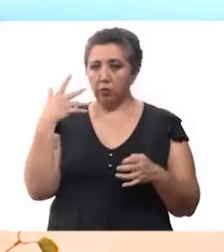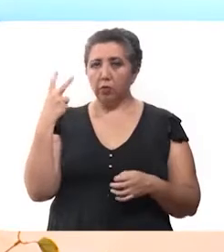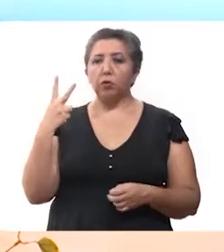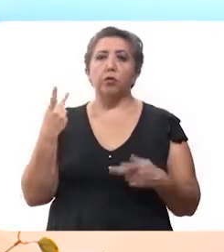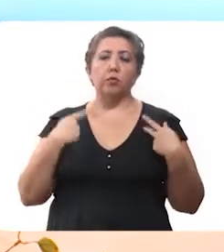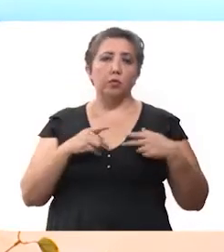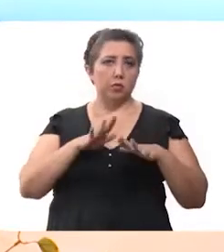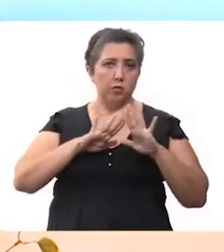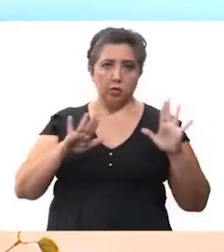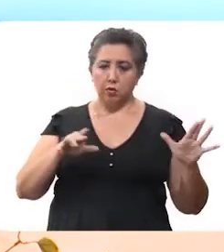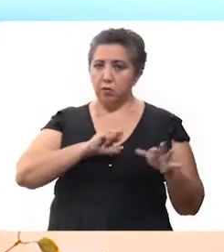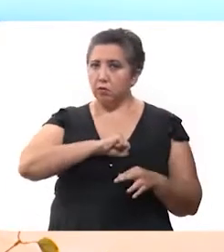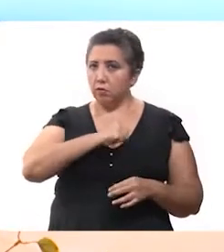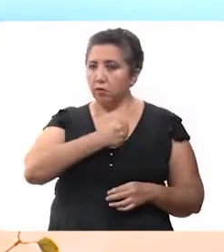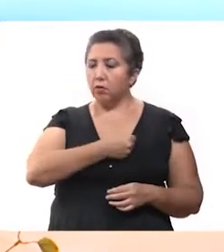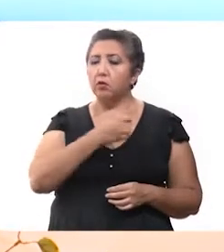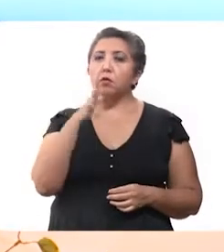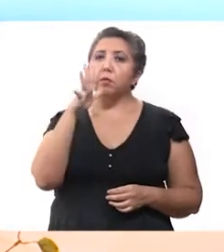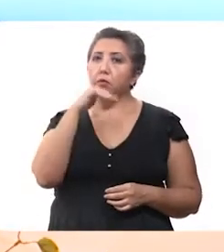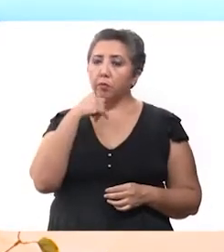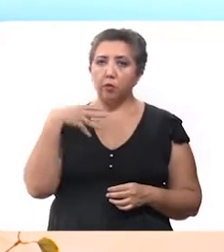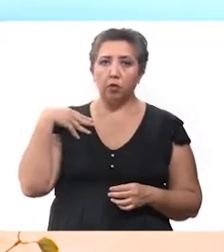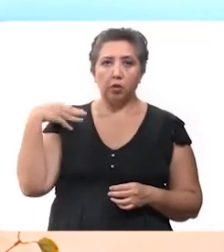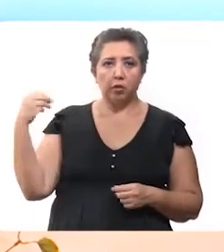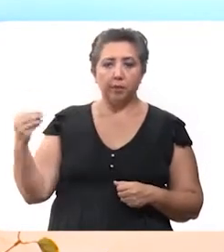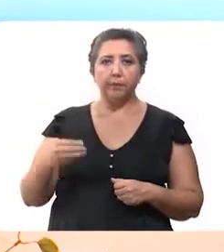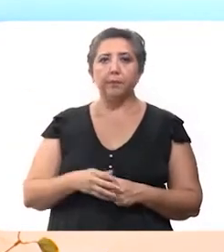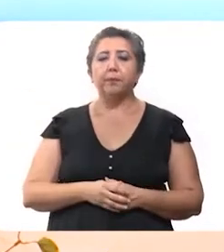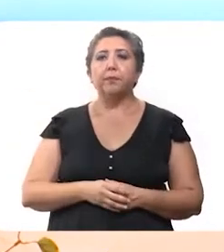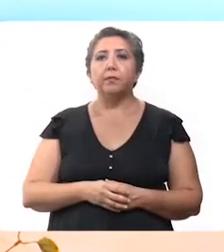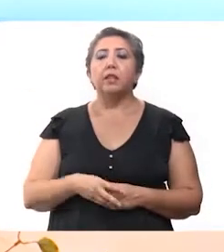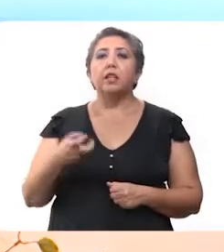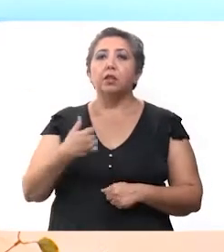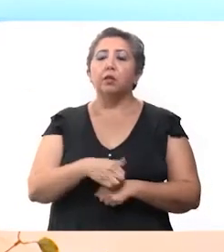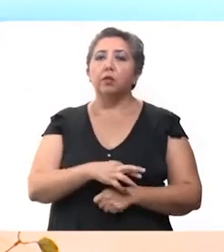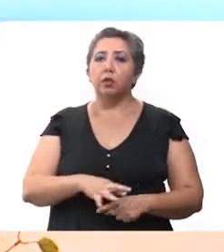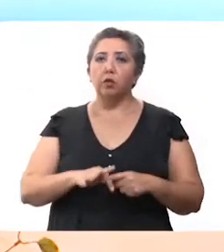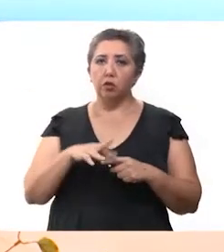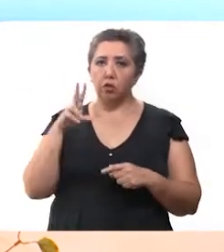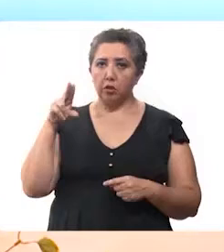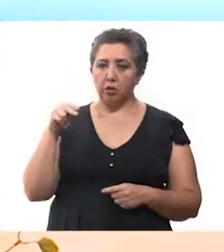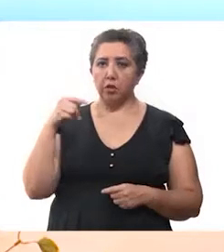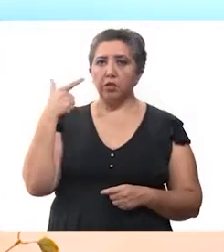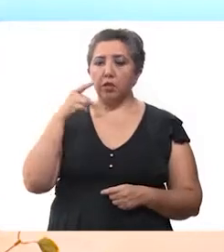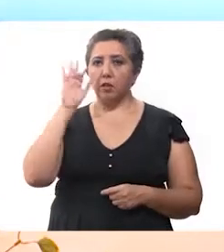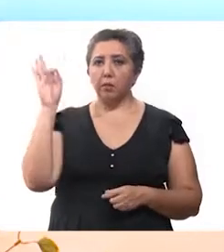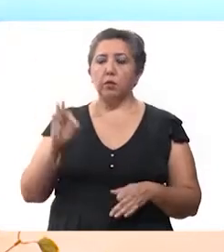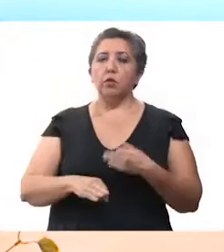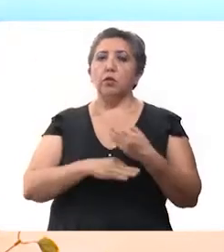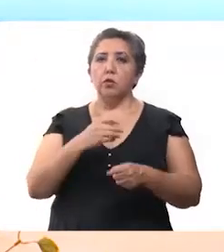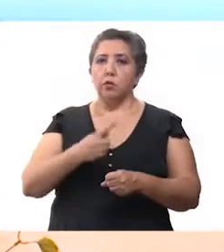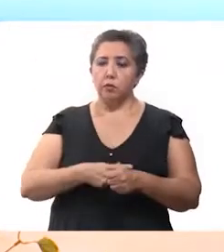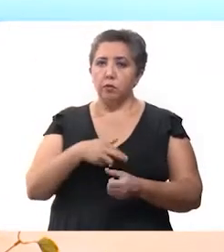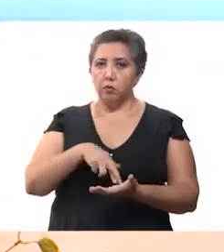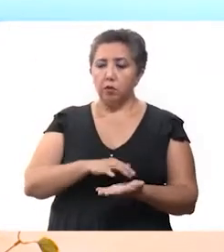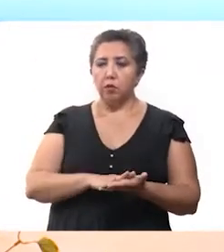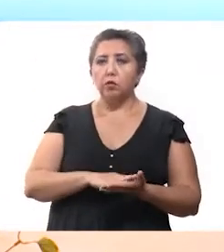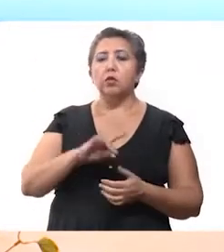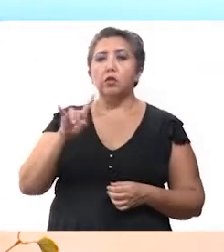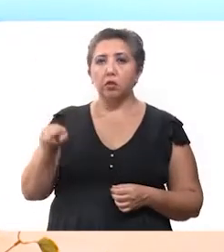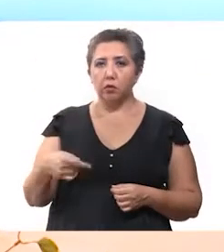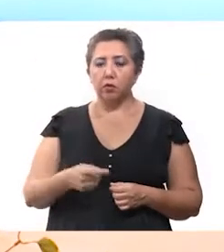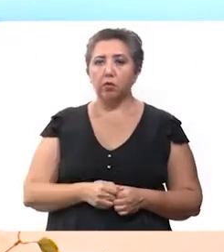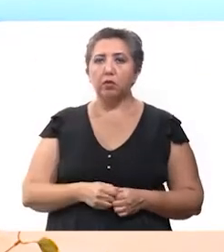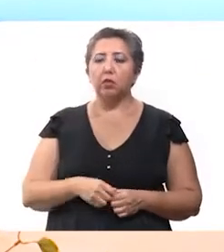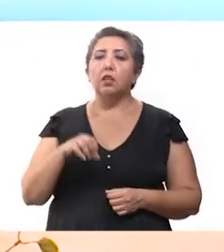56.752 pacientes ya se recuperaron, no presentan síntomas ni pueden contagiar. Esta cifra representa el 87% del total de contagios